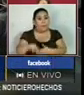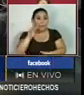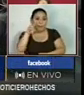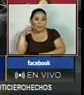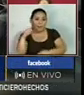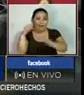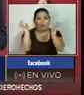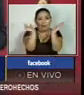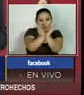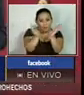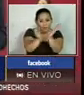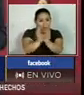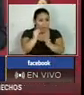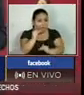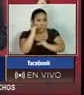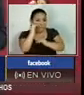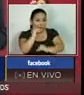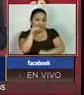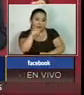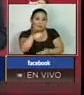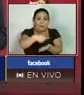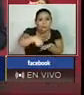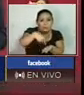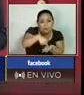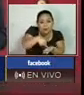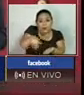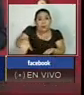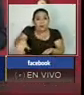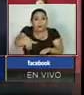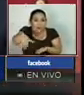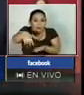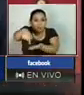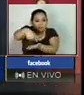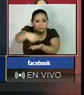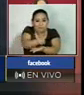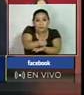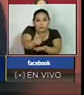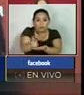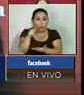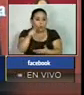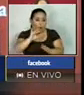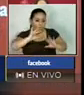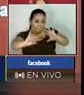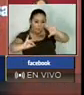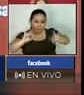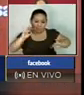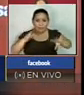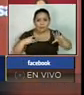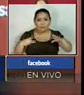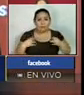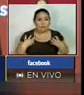mayo y aseguró que actualmente en la capital y en la zona metropolitana se vive la fase de más contagios.